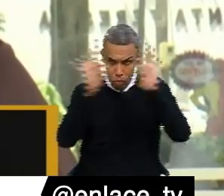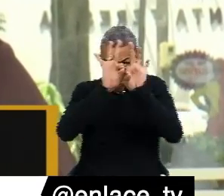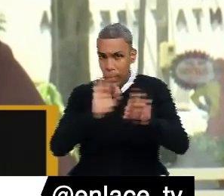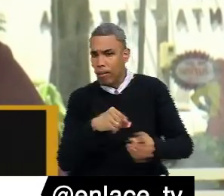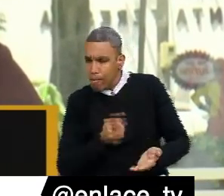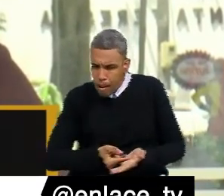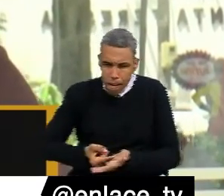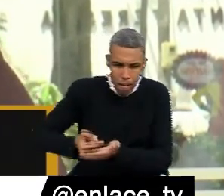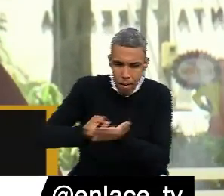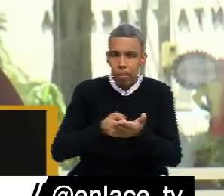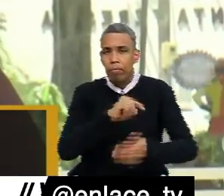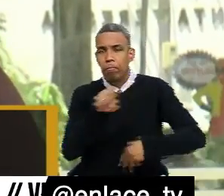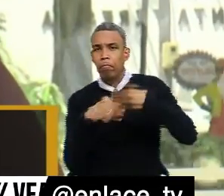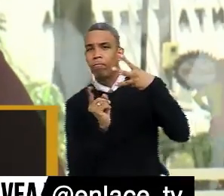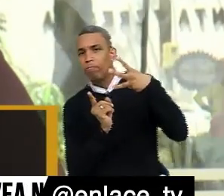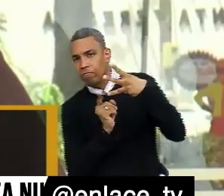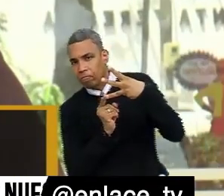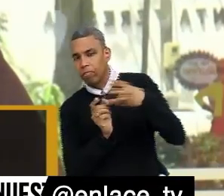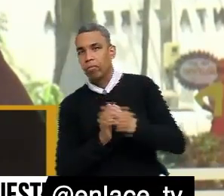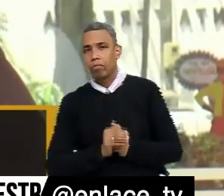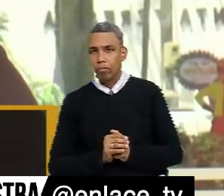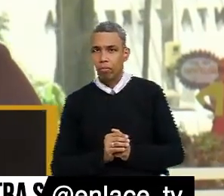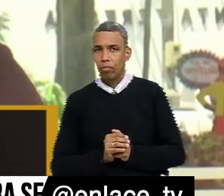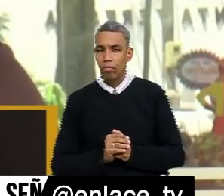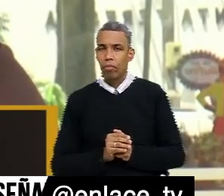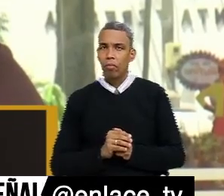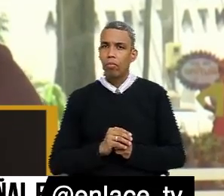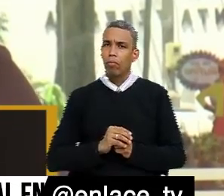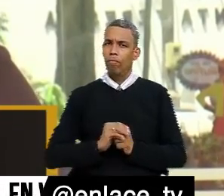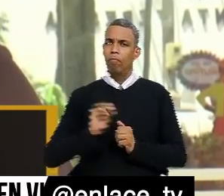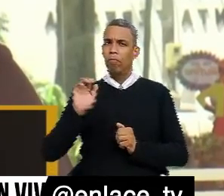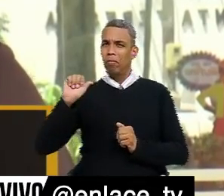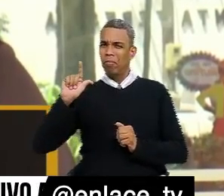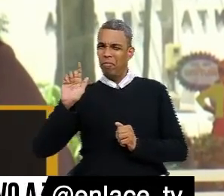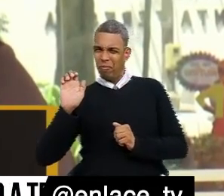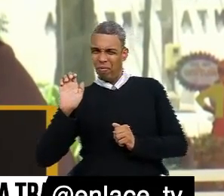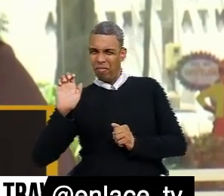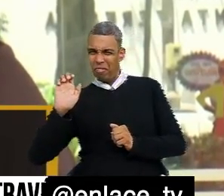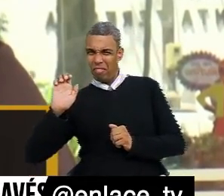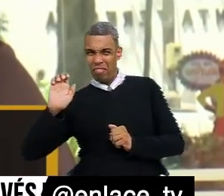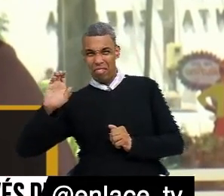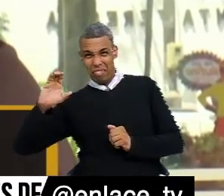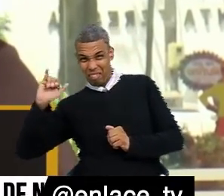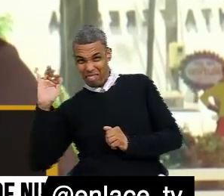algunas capacitaciones en lo que tiene que ver el rol de la JAL en sí con el tema de posconflicto y